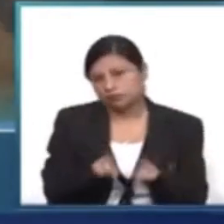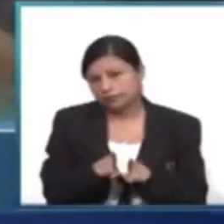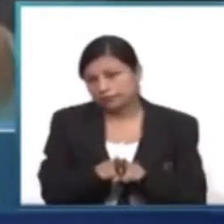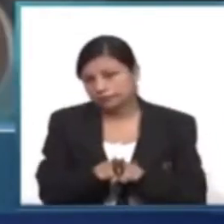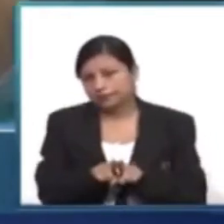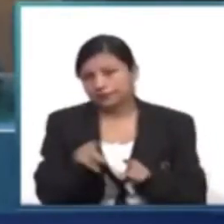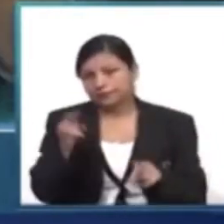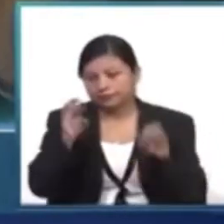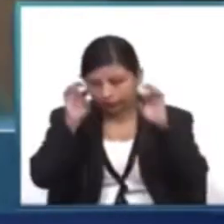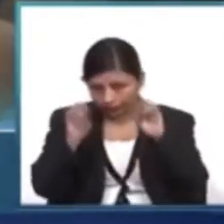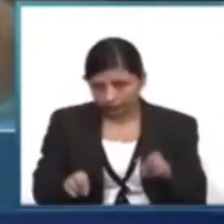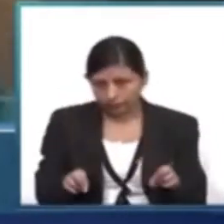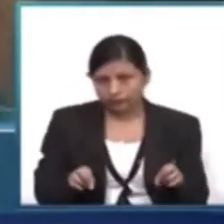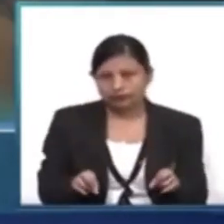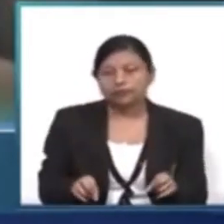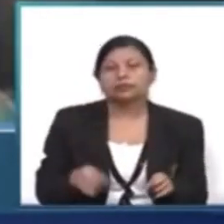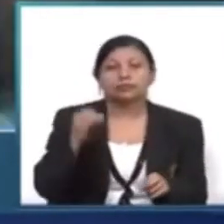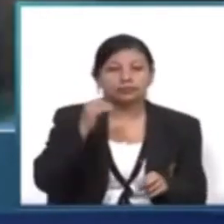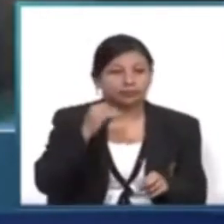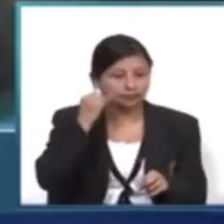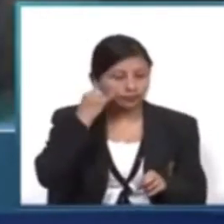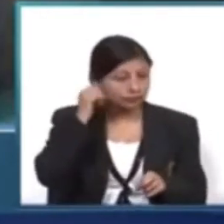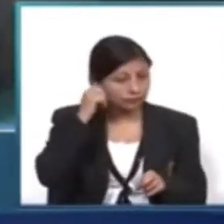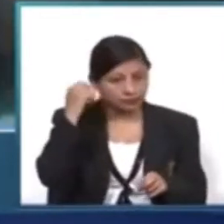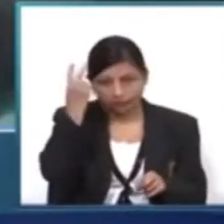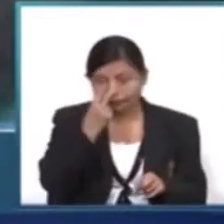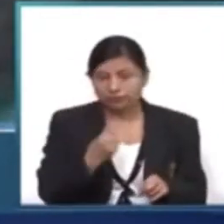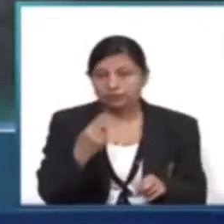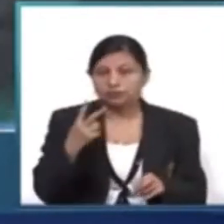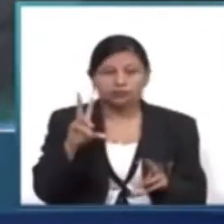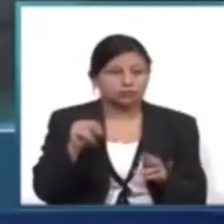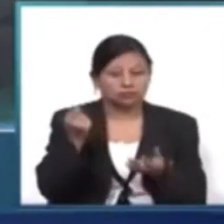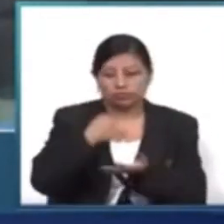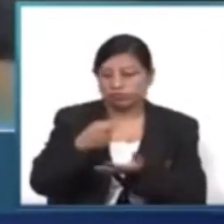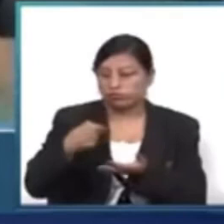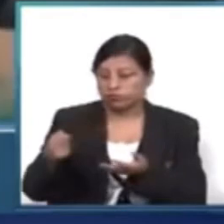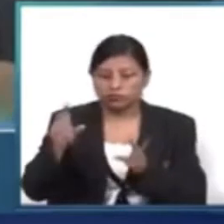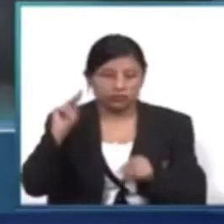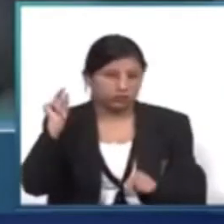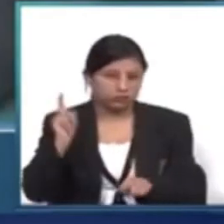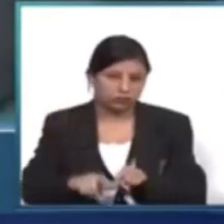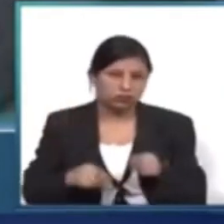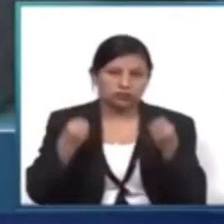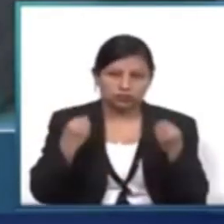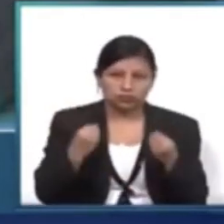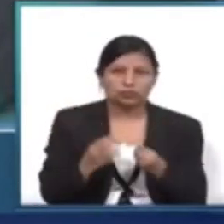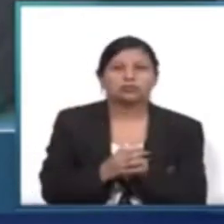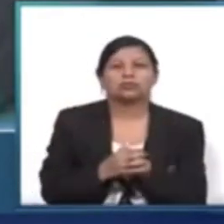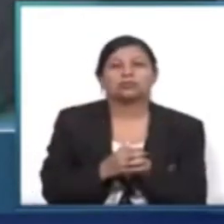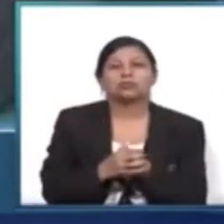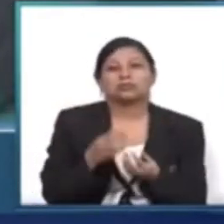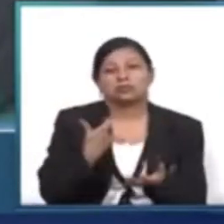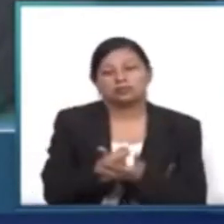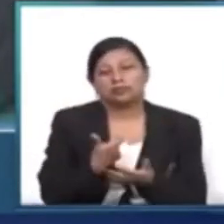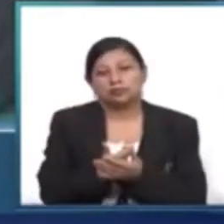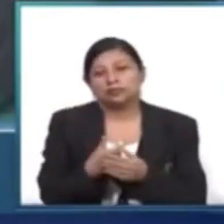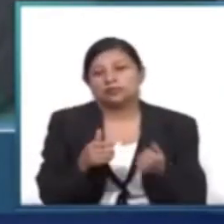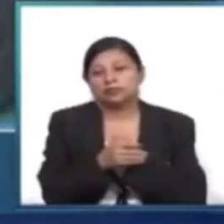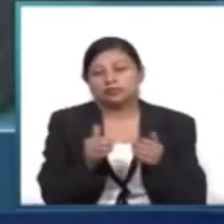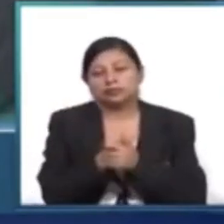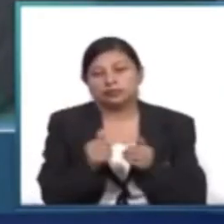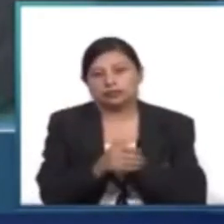ver, gente en el ICSS, hay 140 mil personas que no se inscribieron al ICSS. O sea, son datos económicos